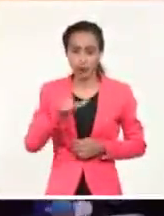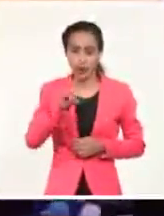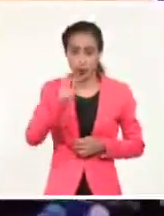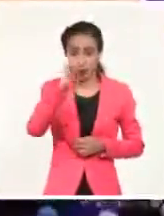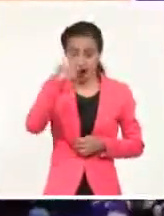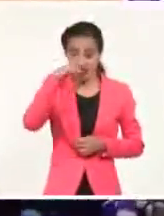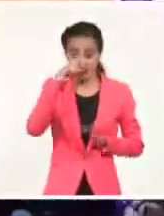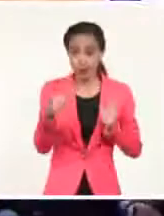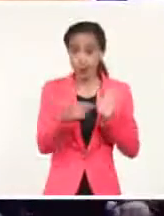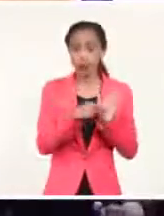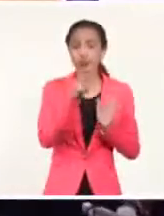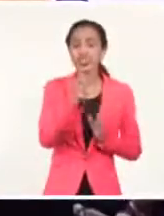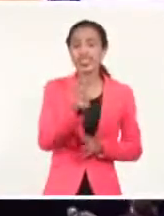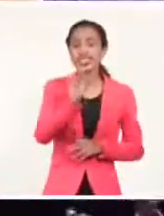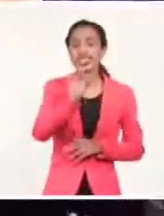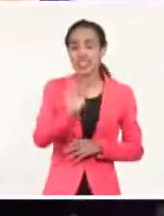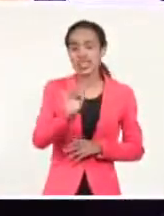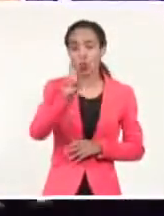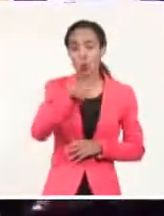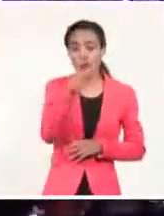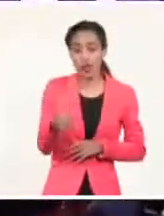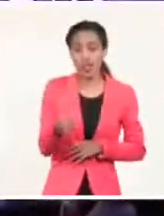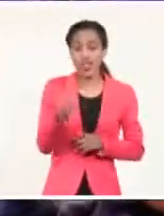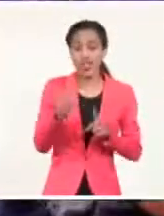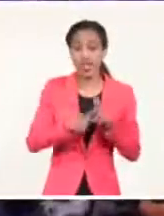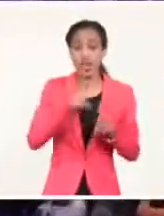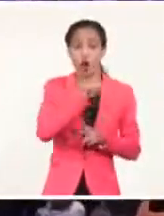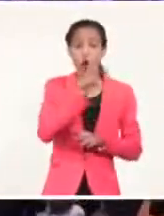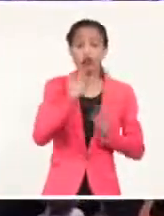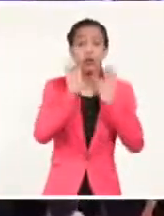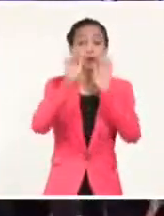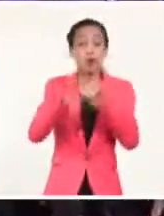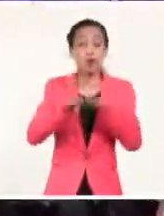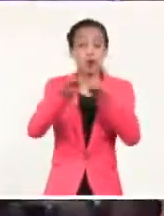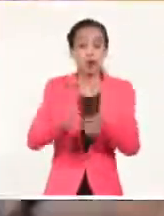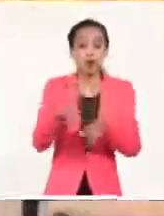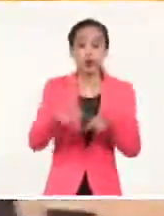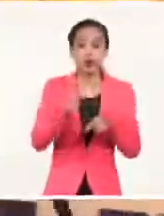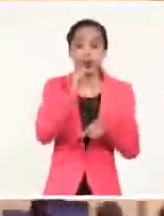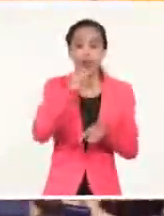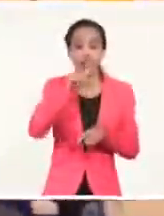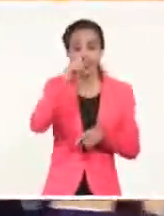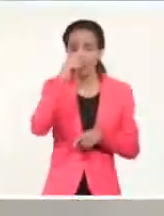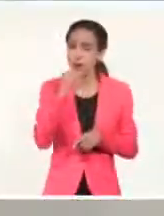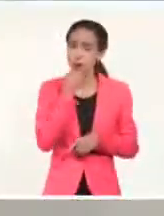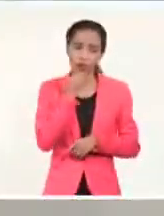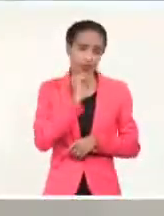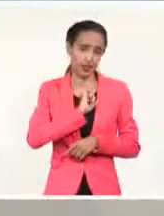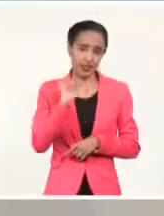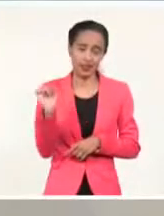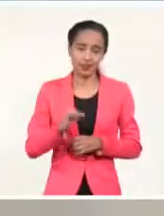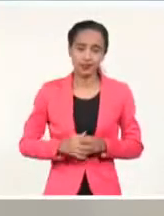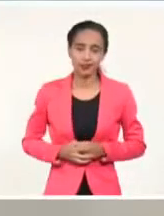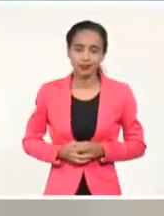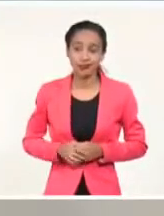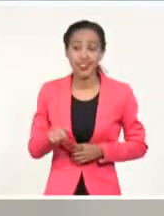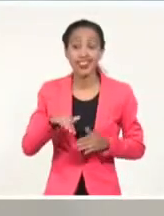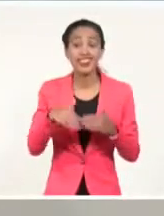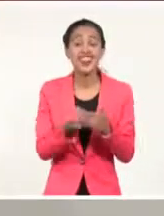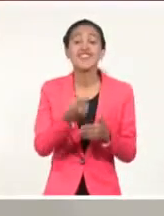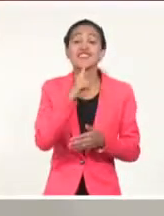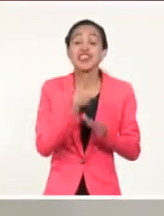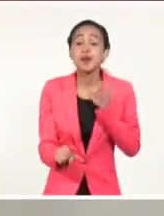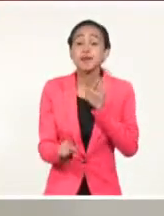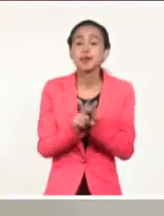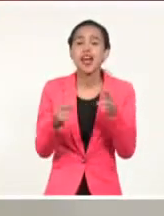anotó 37 unidades y recogió 11 rebotes, pero los de Dallas no pudieron conseguir la victoria. Y este viernes iniciará